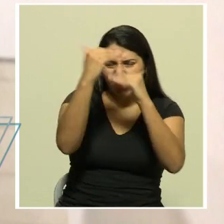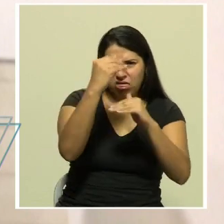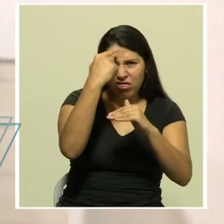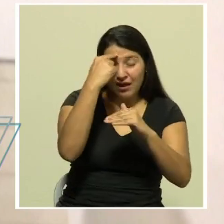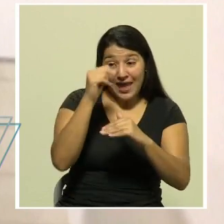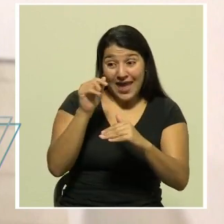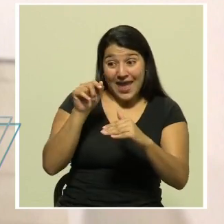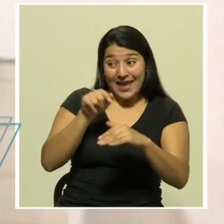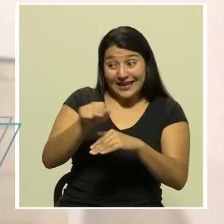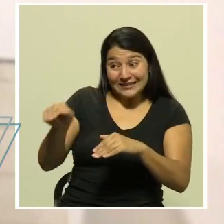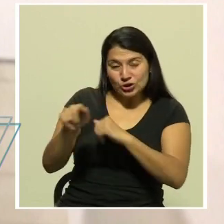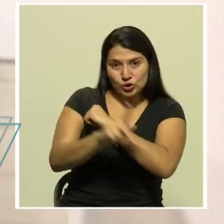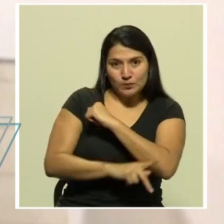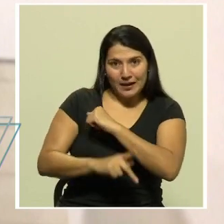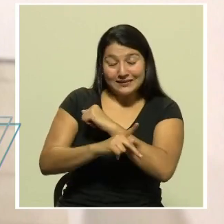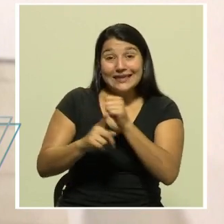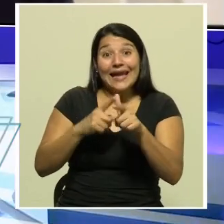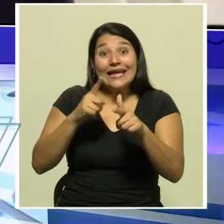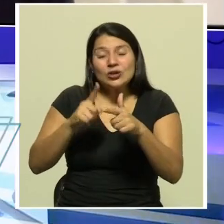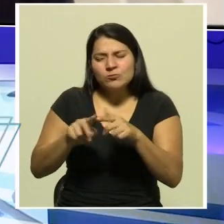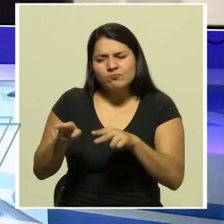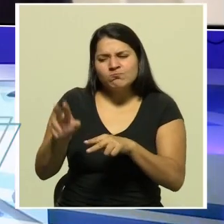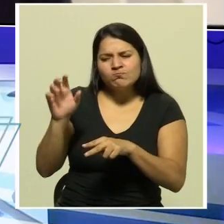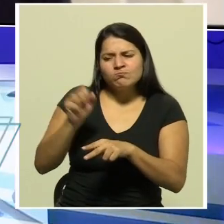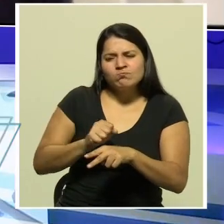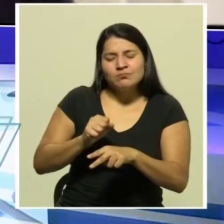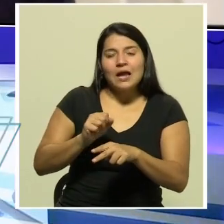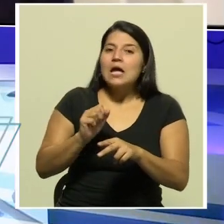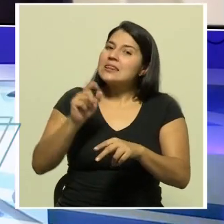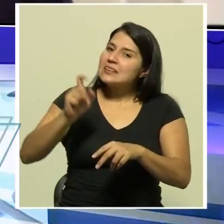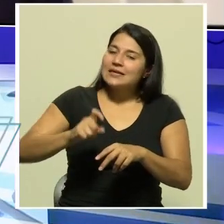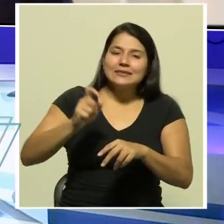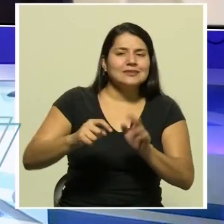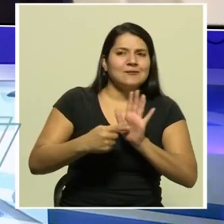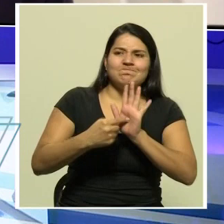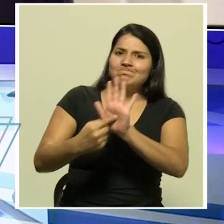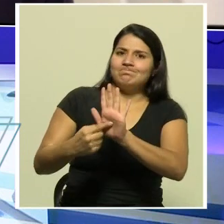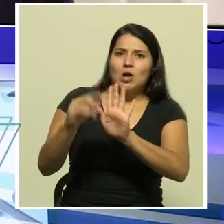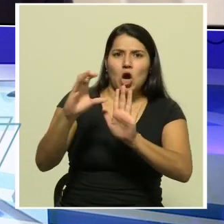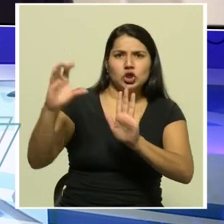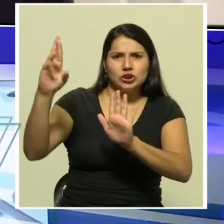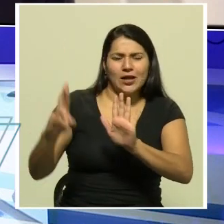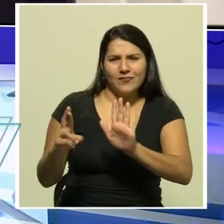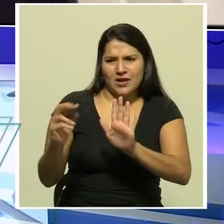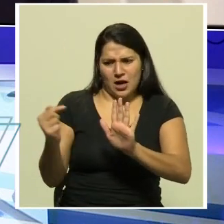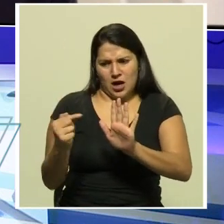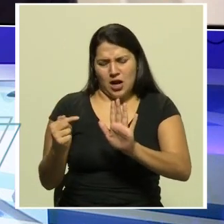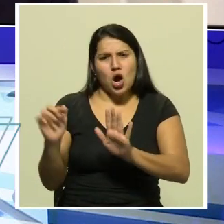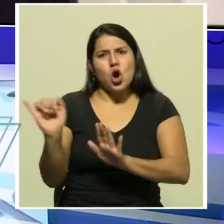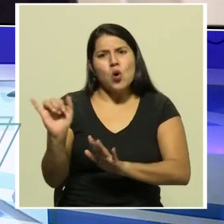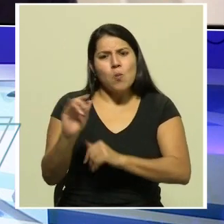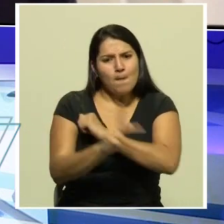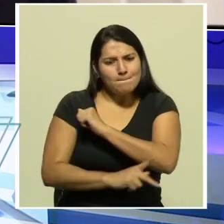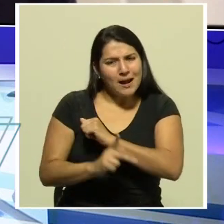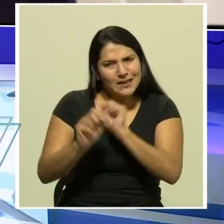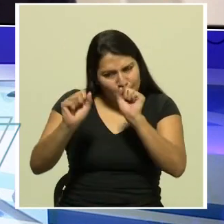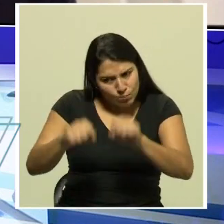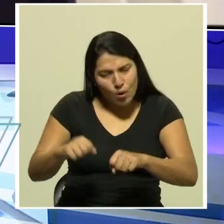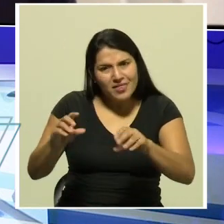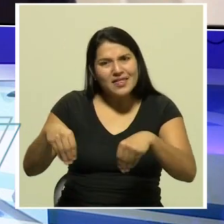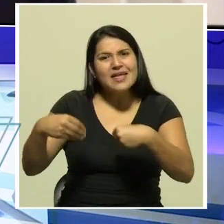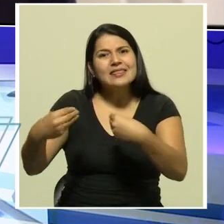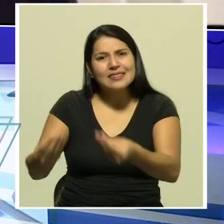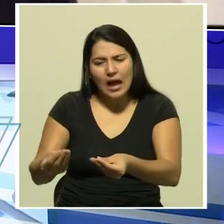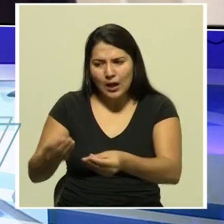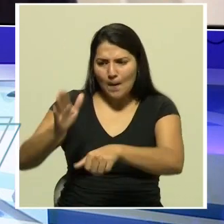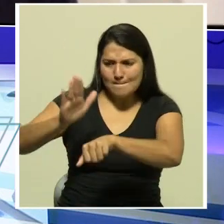estos países. Eso genera la oportunidad de visibilizar a Costa Rica como un país que puede dar las garantías para poder hacer